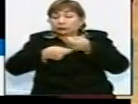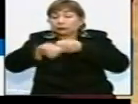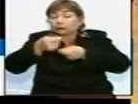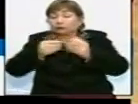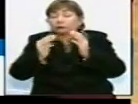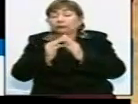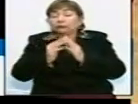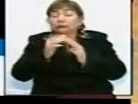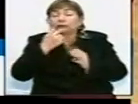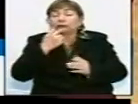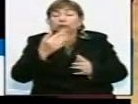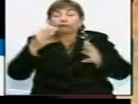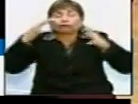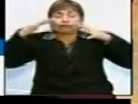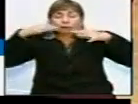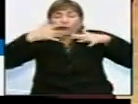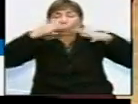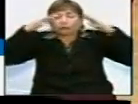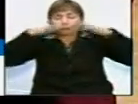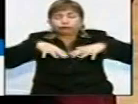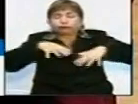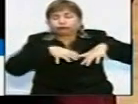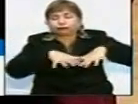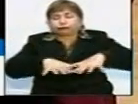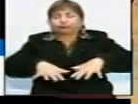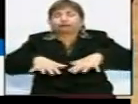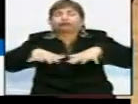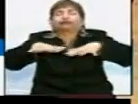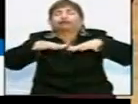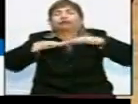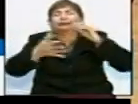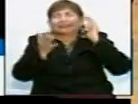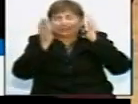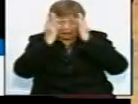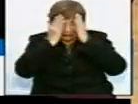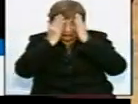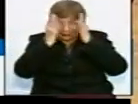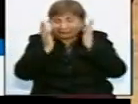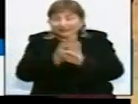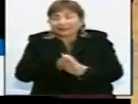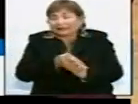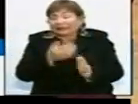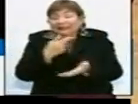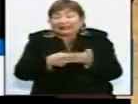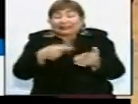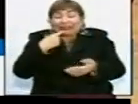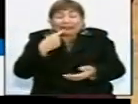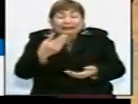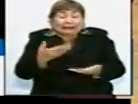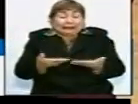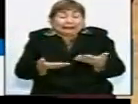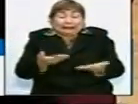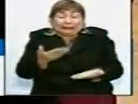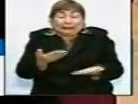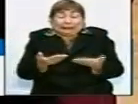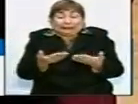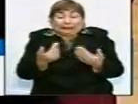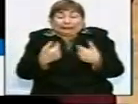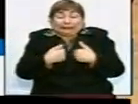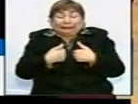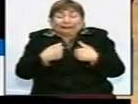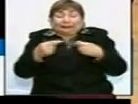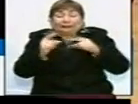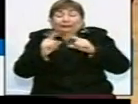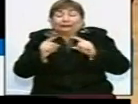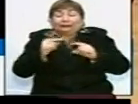construido sino también se inundó así que ahí hay realmente uno tomás se pregunta y